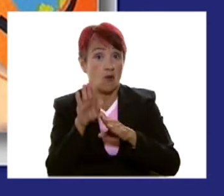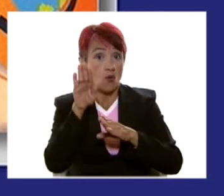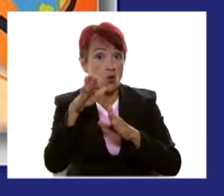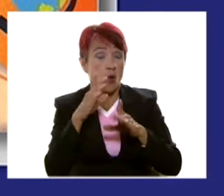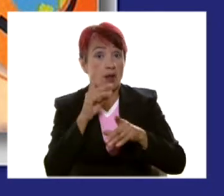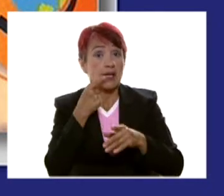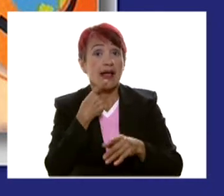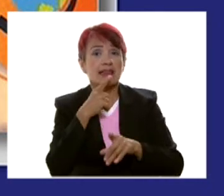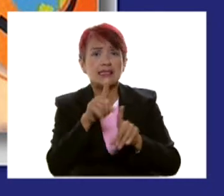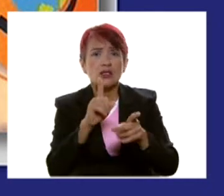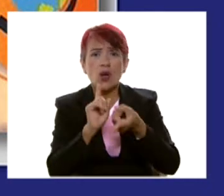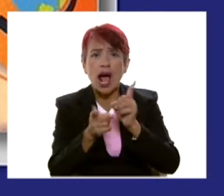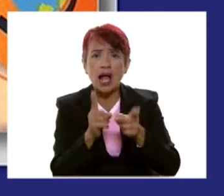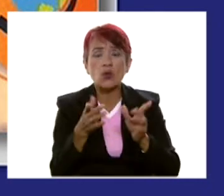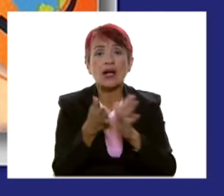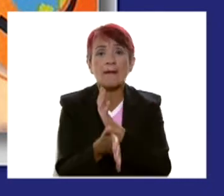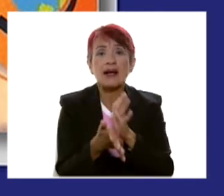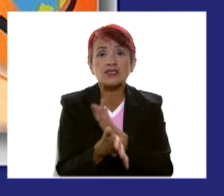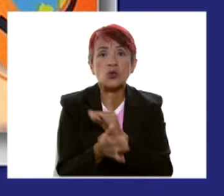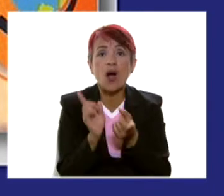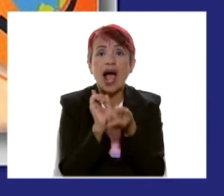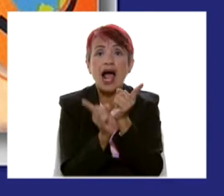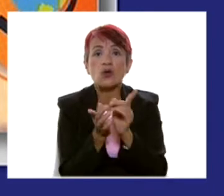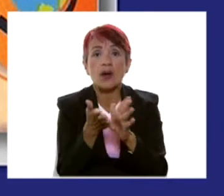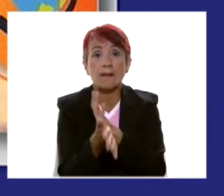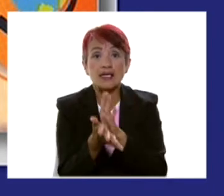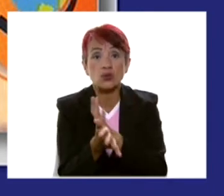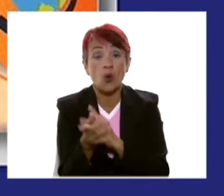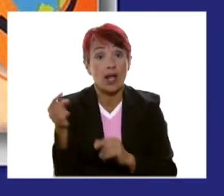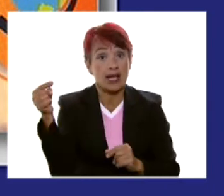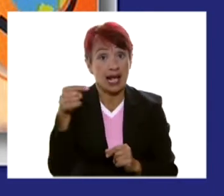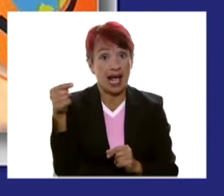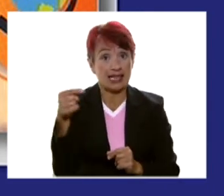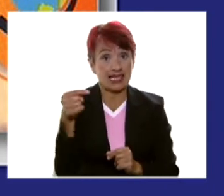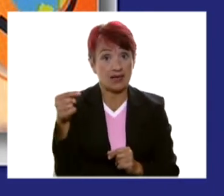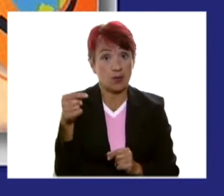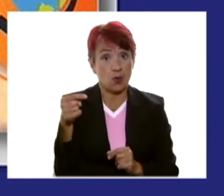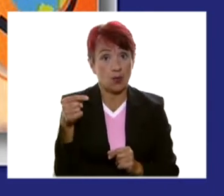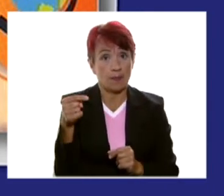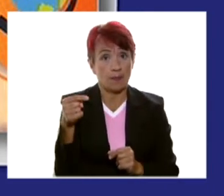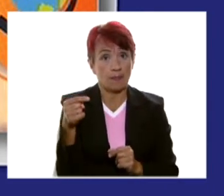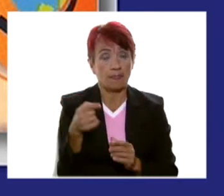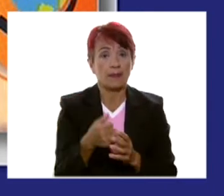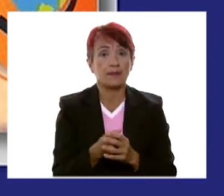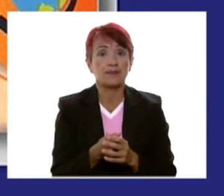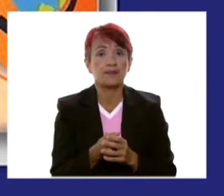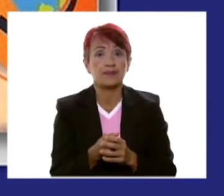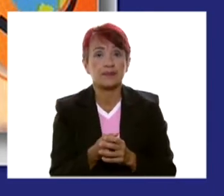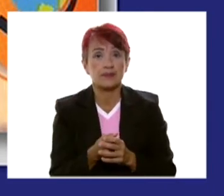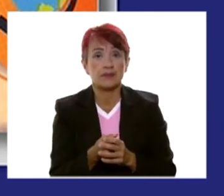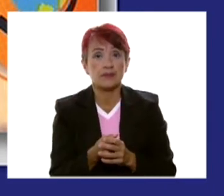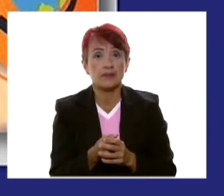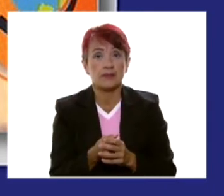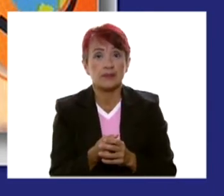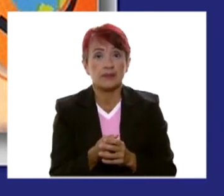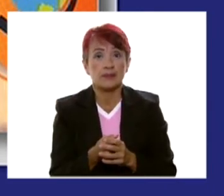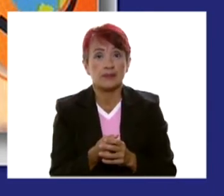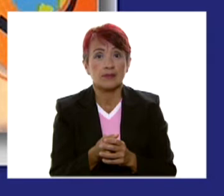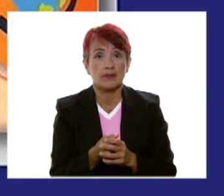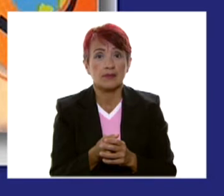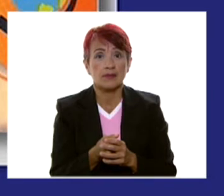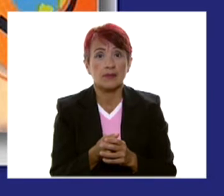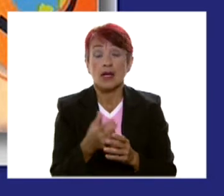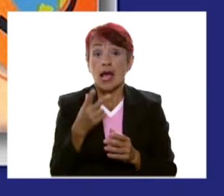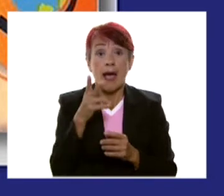algo que pasó, ¿ok? En negativo, normalmente digo, Michael was not working yesterday. Michael